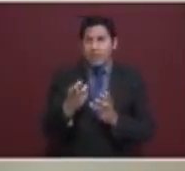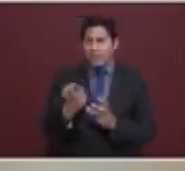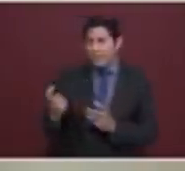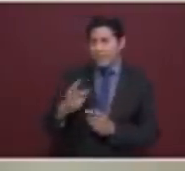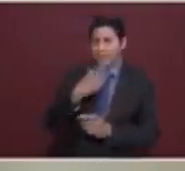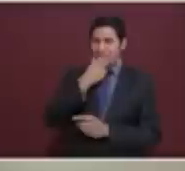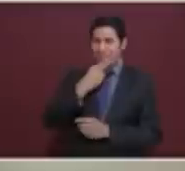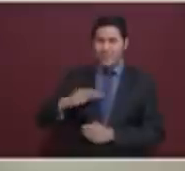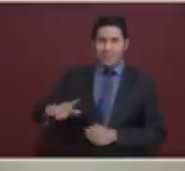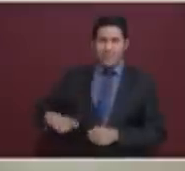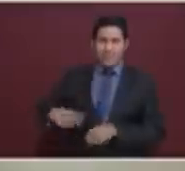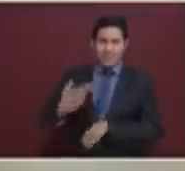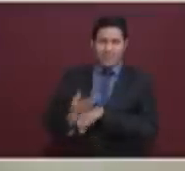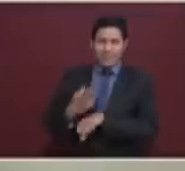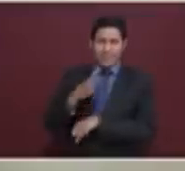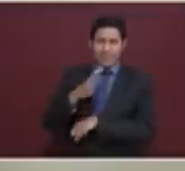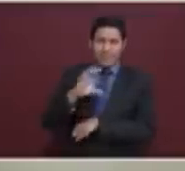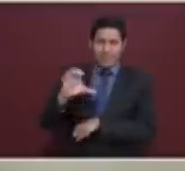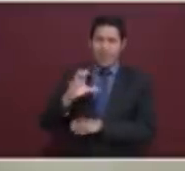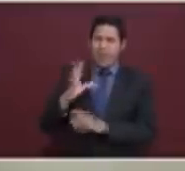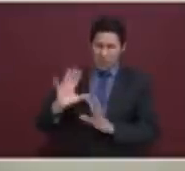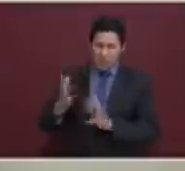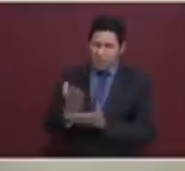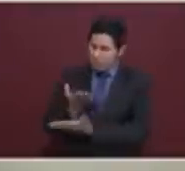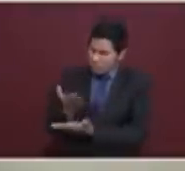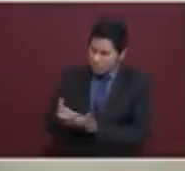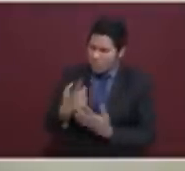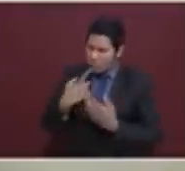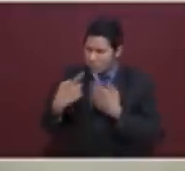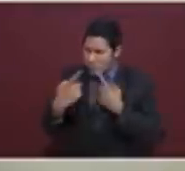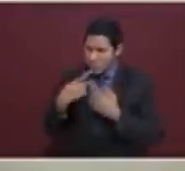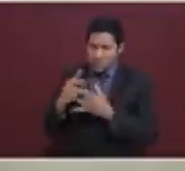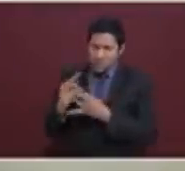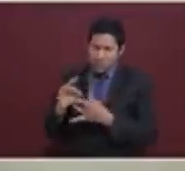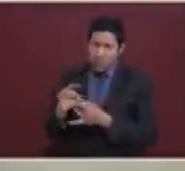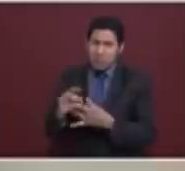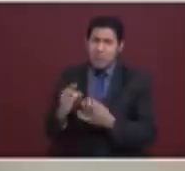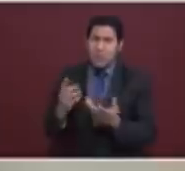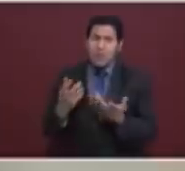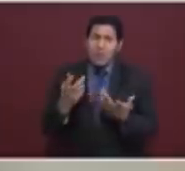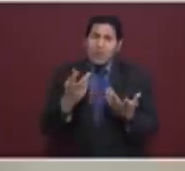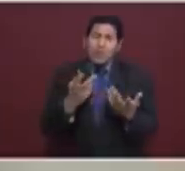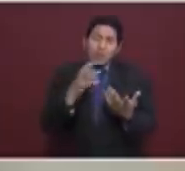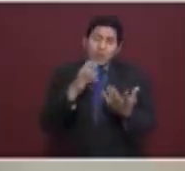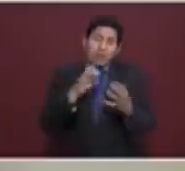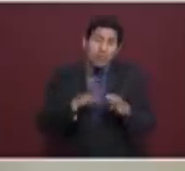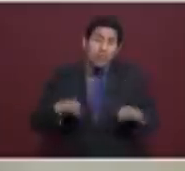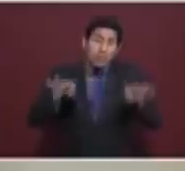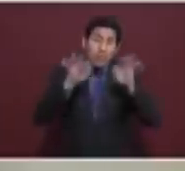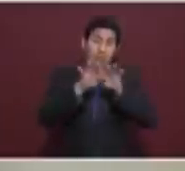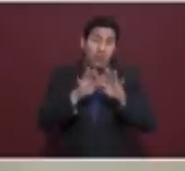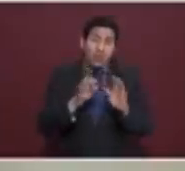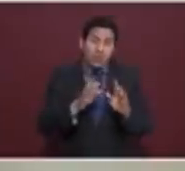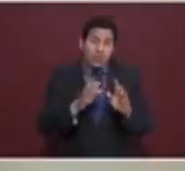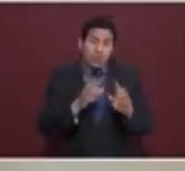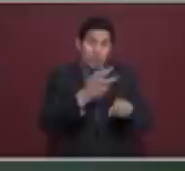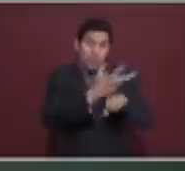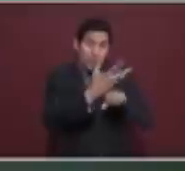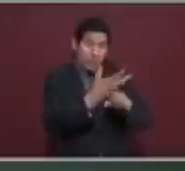gobernador no solo por la regularización o los ingresos